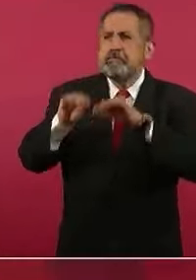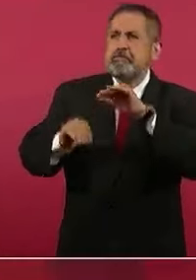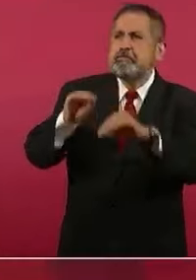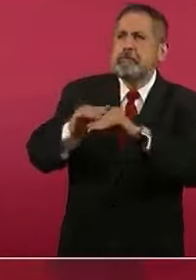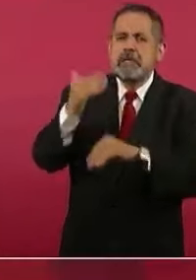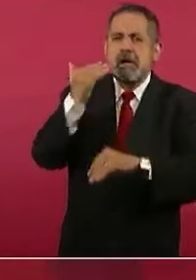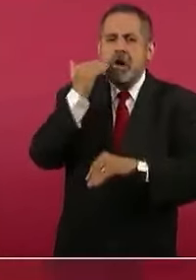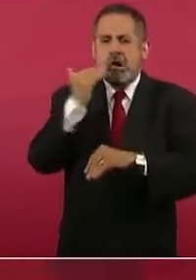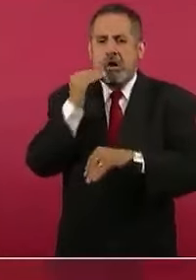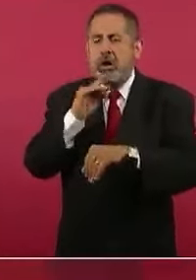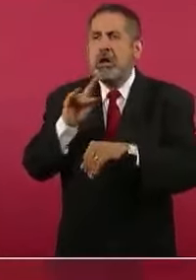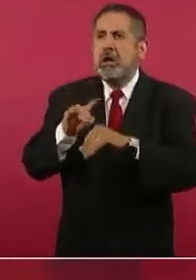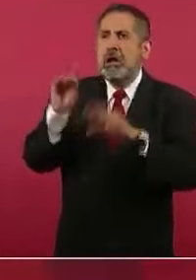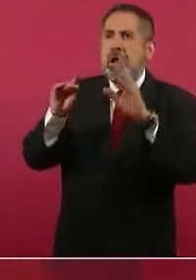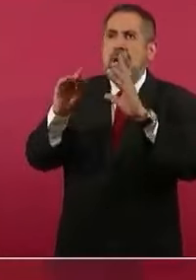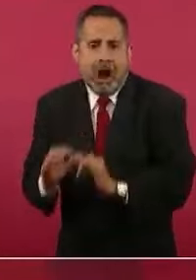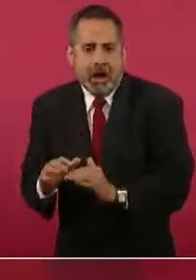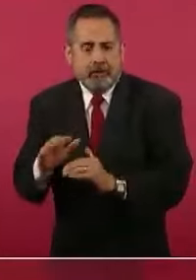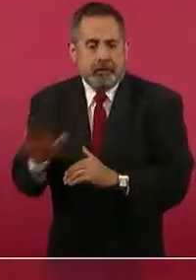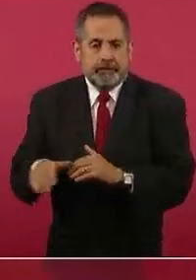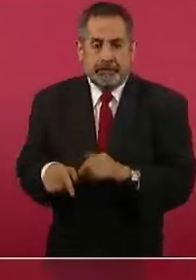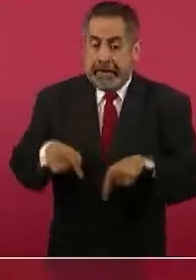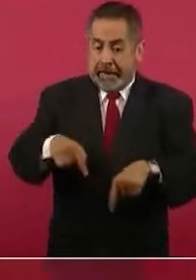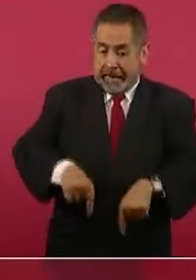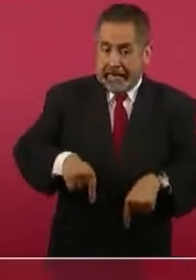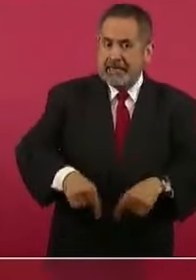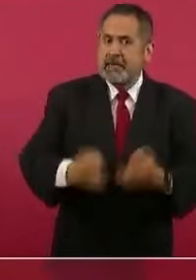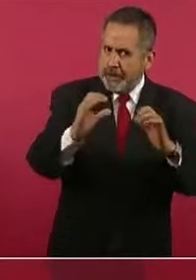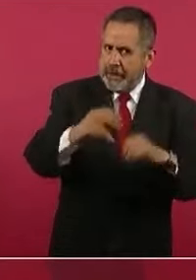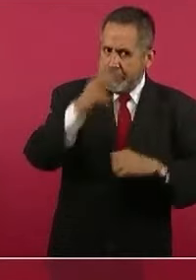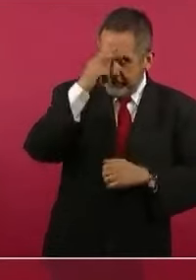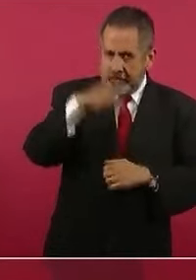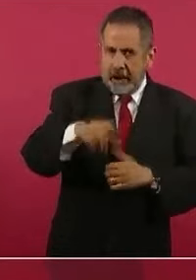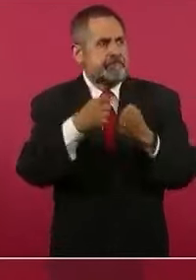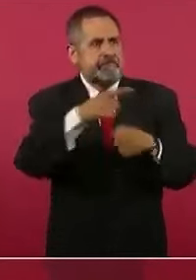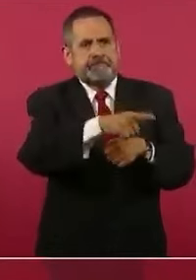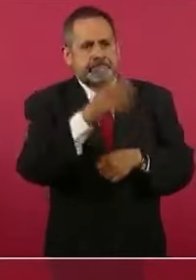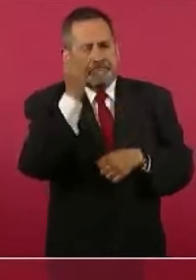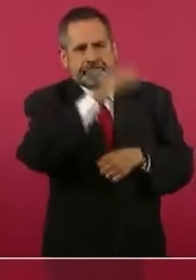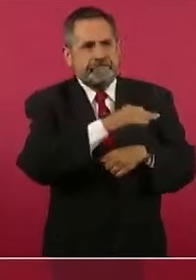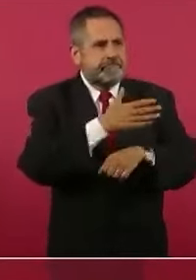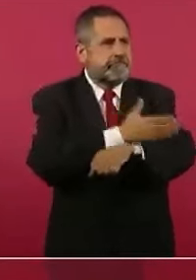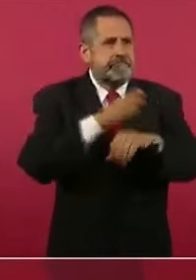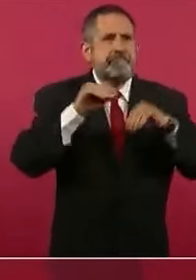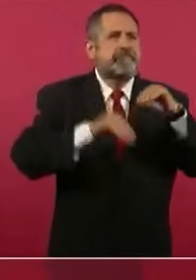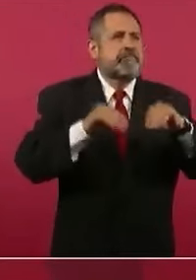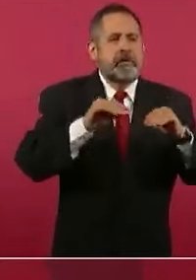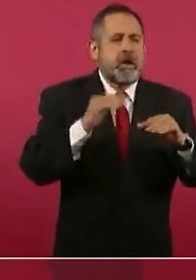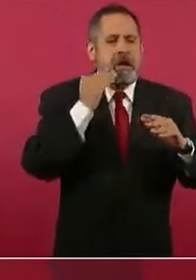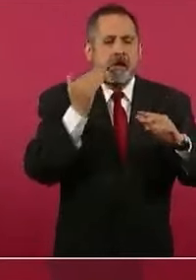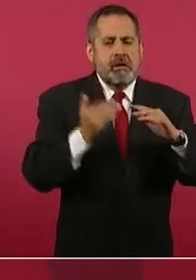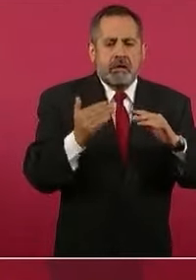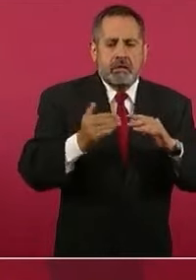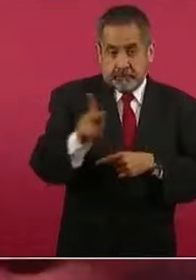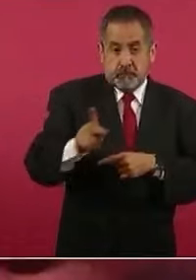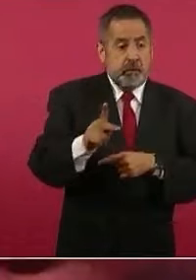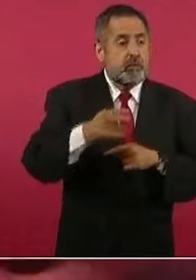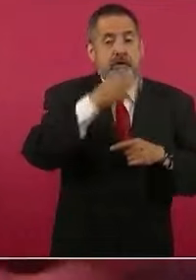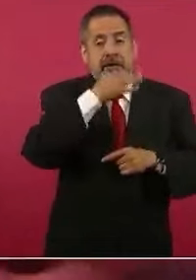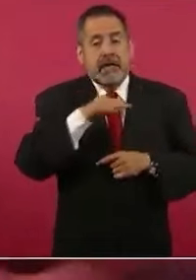también tenemos que tener mucho cuidado con eso, porque en las fiestas de los pueblos